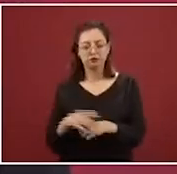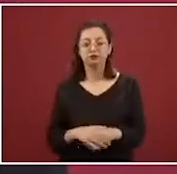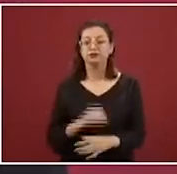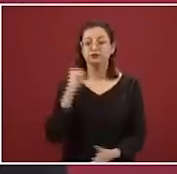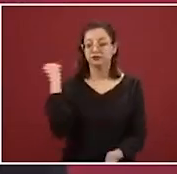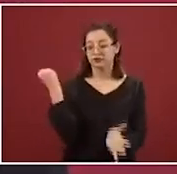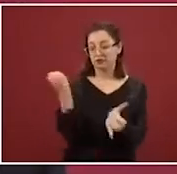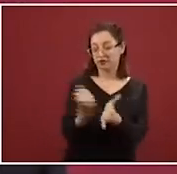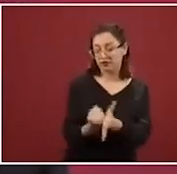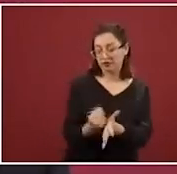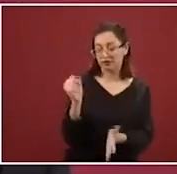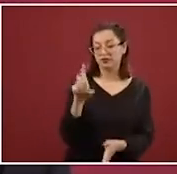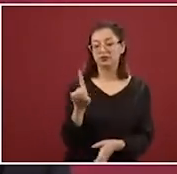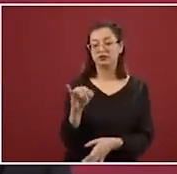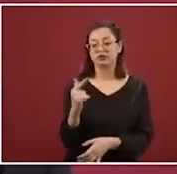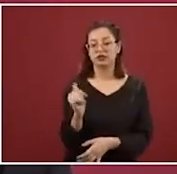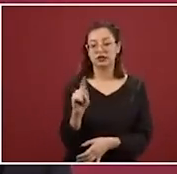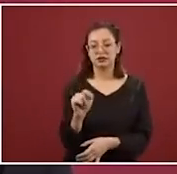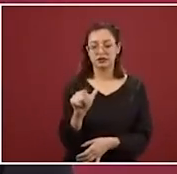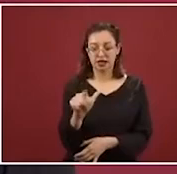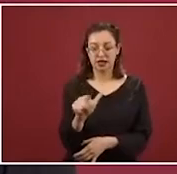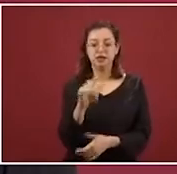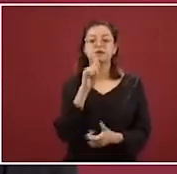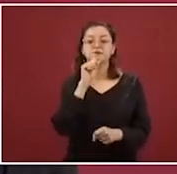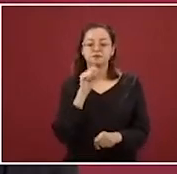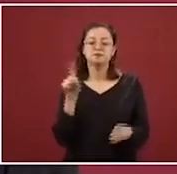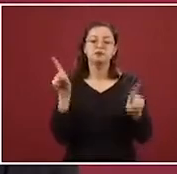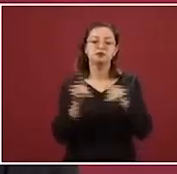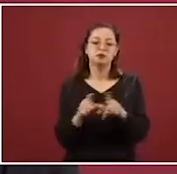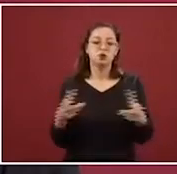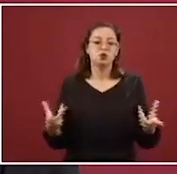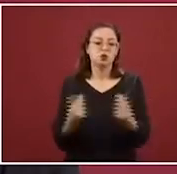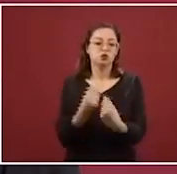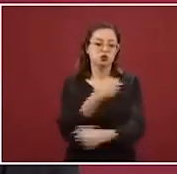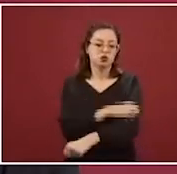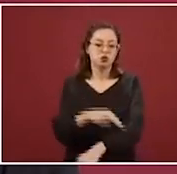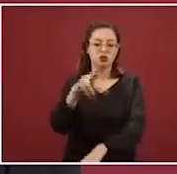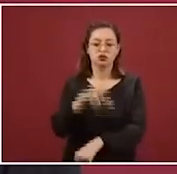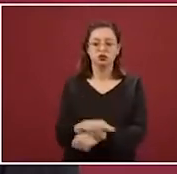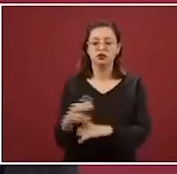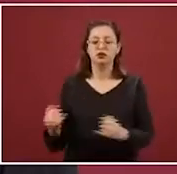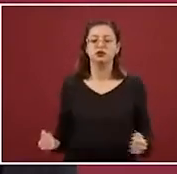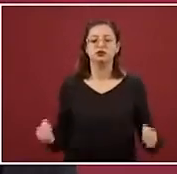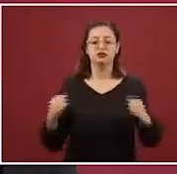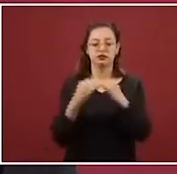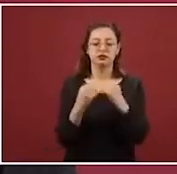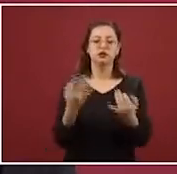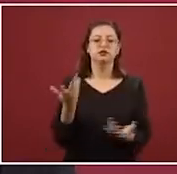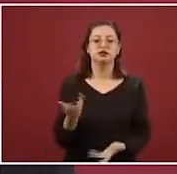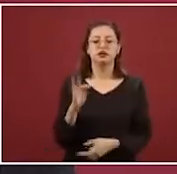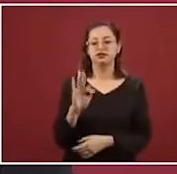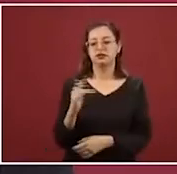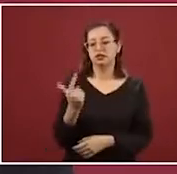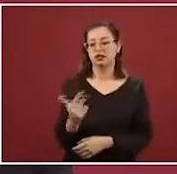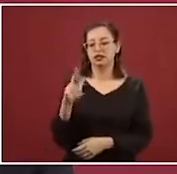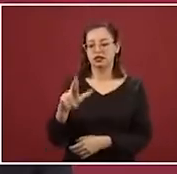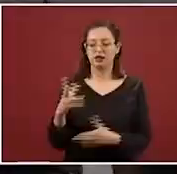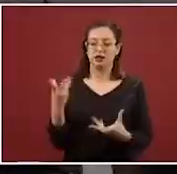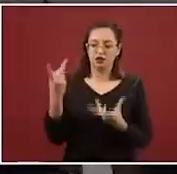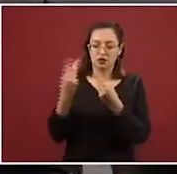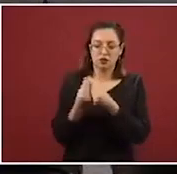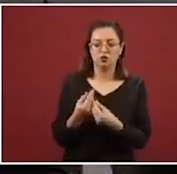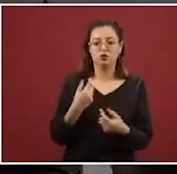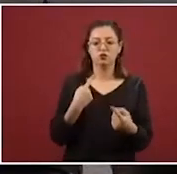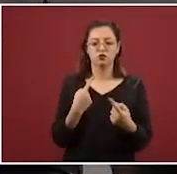sello digital incluso estará también en coordinación con instancias de la Fiscalía General de la República en